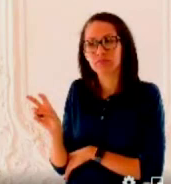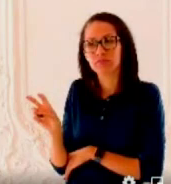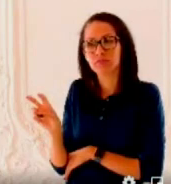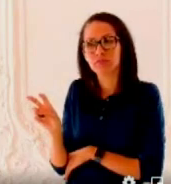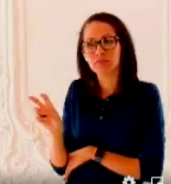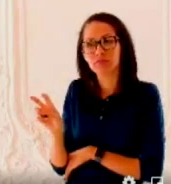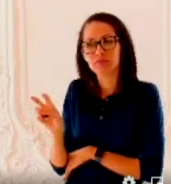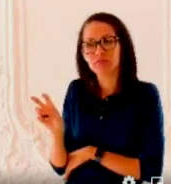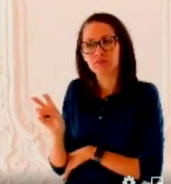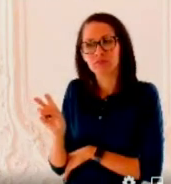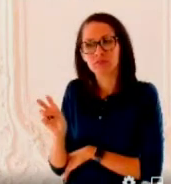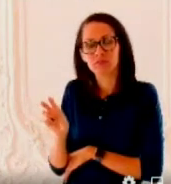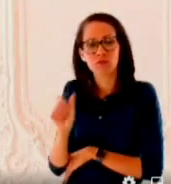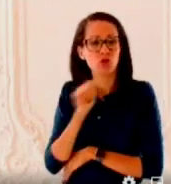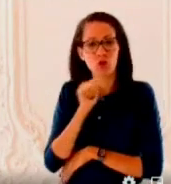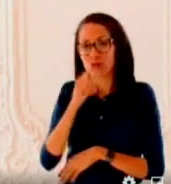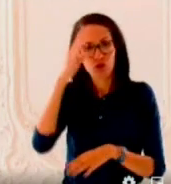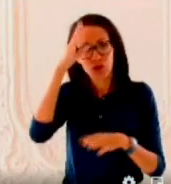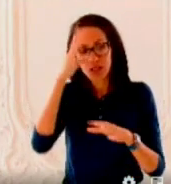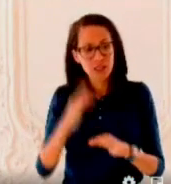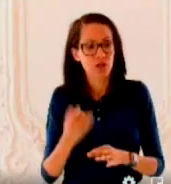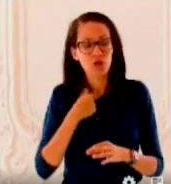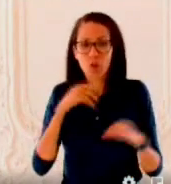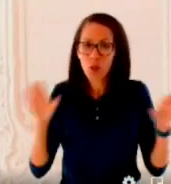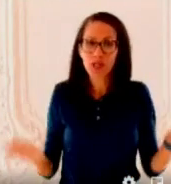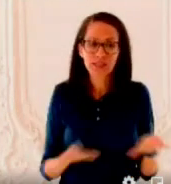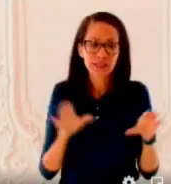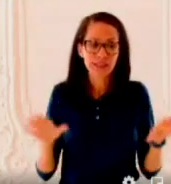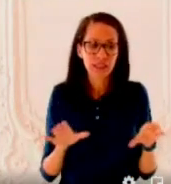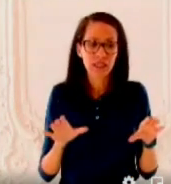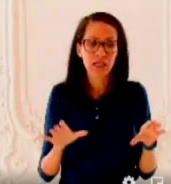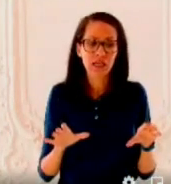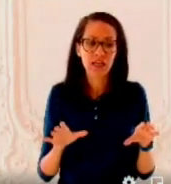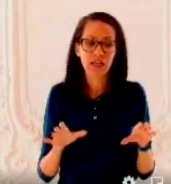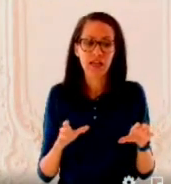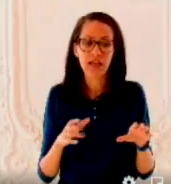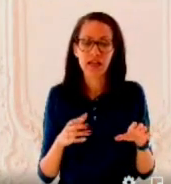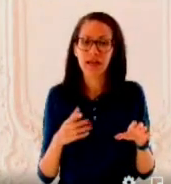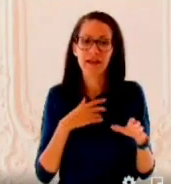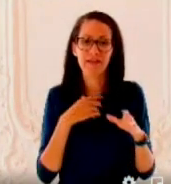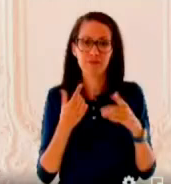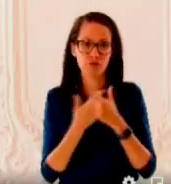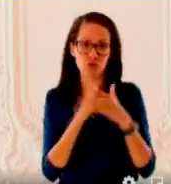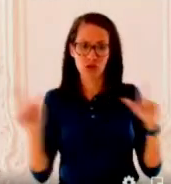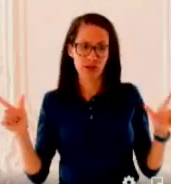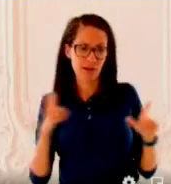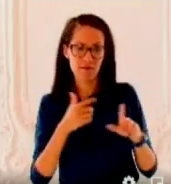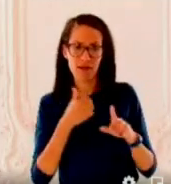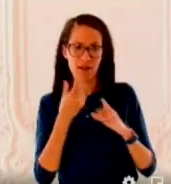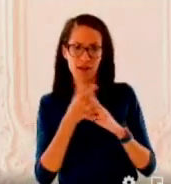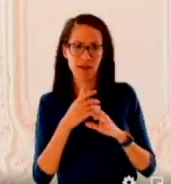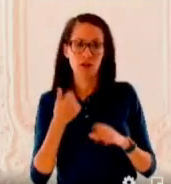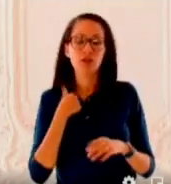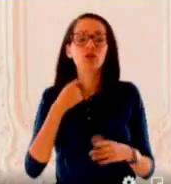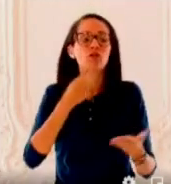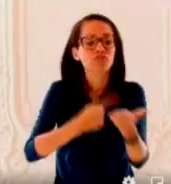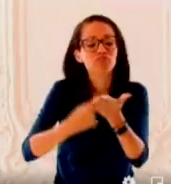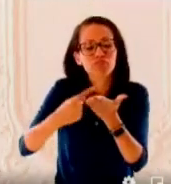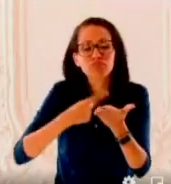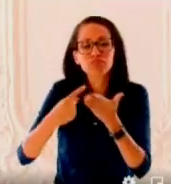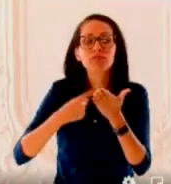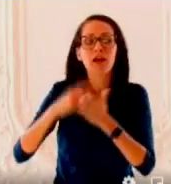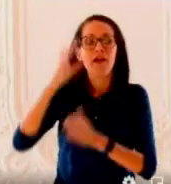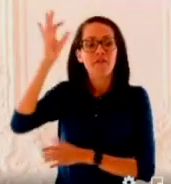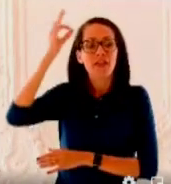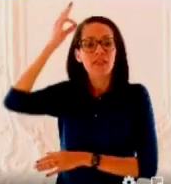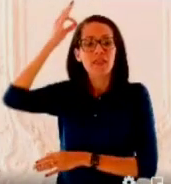No es como que son decisiones que puedo tomar a mi libre albedrío, sino que tengo que consultar a las autoridades federales, sea